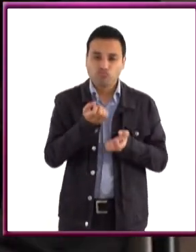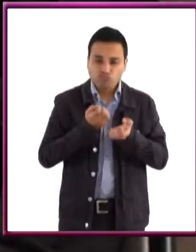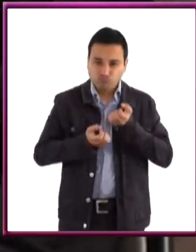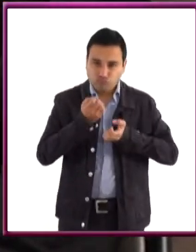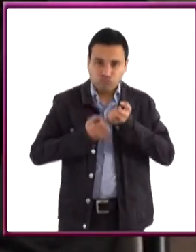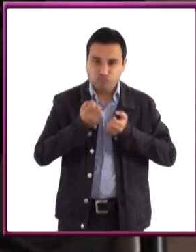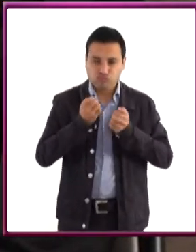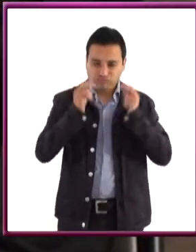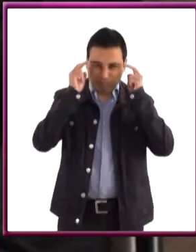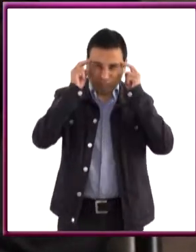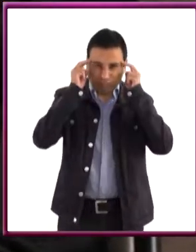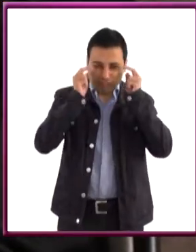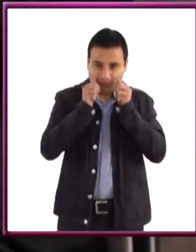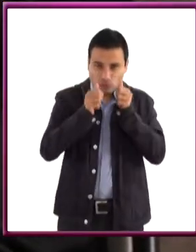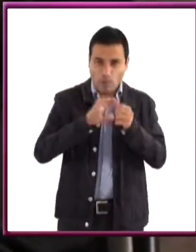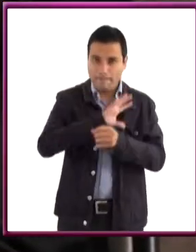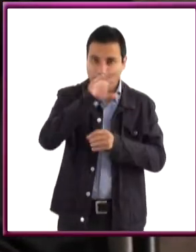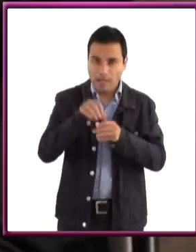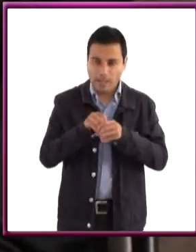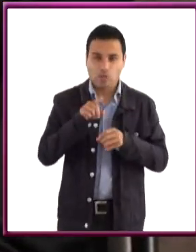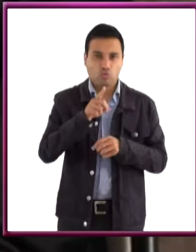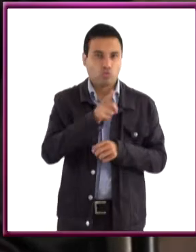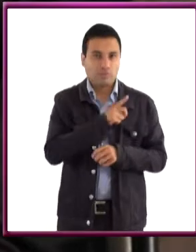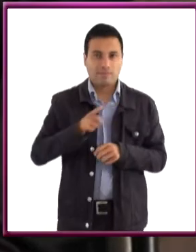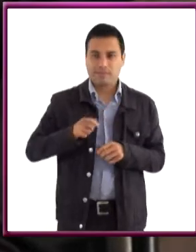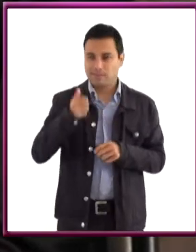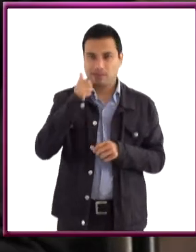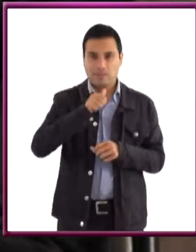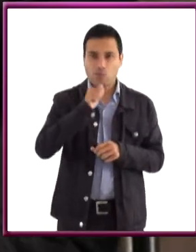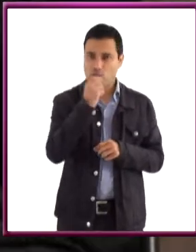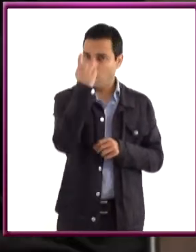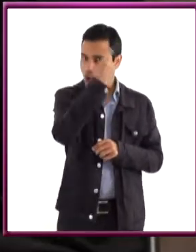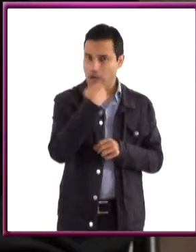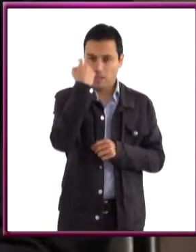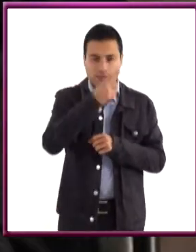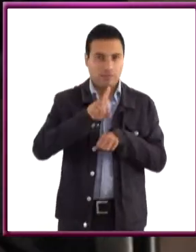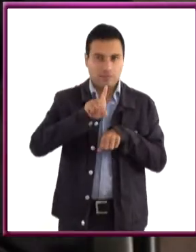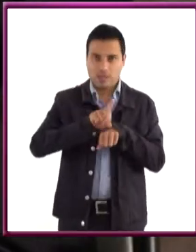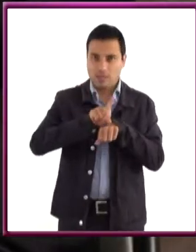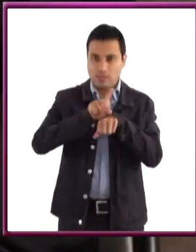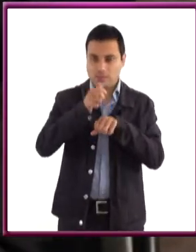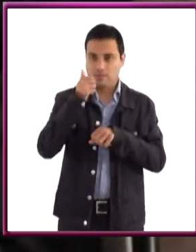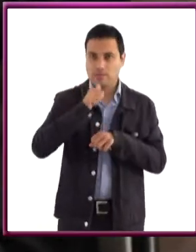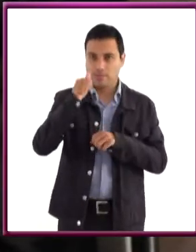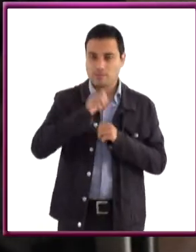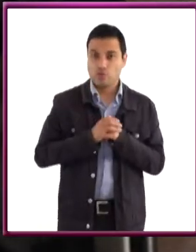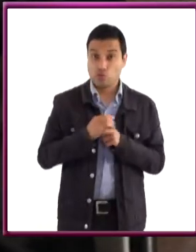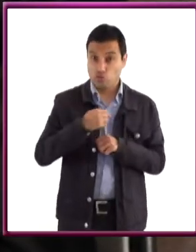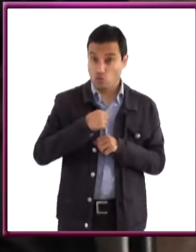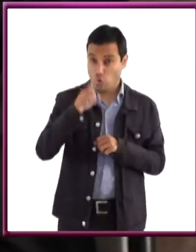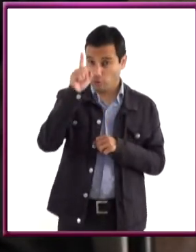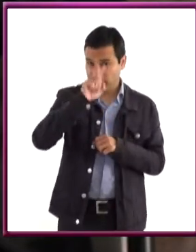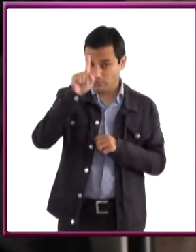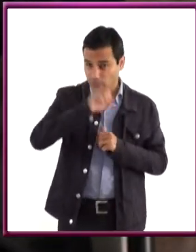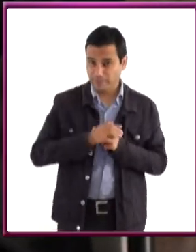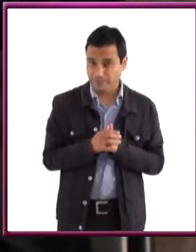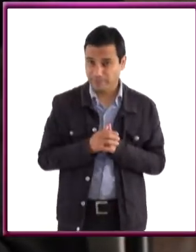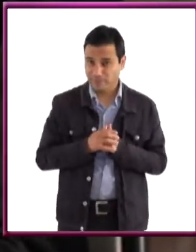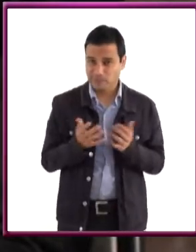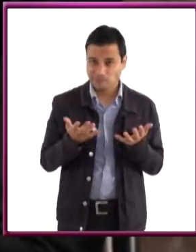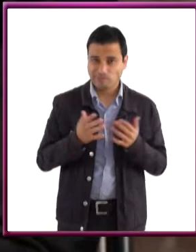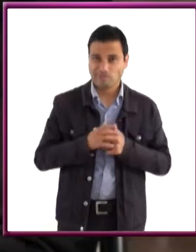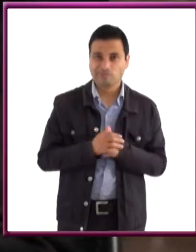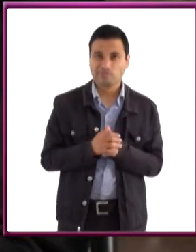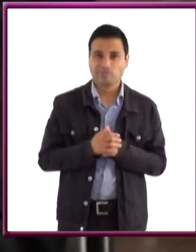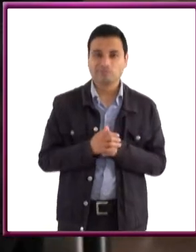como tal de atención plena, lo que se sugiere es que lo practiques por lo menos 1 hora diaria, ¿no? Pero yo lo que les recomiendo es que no